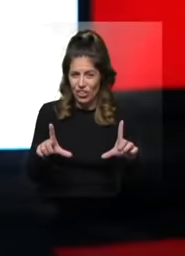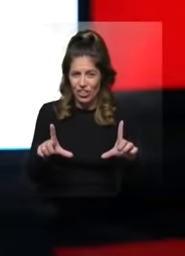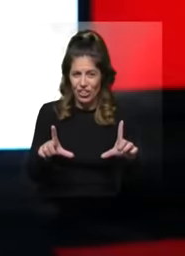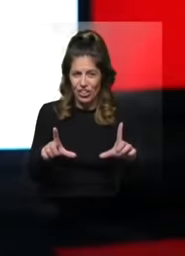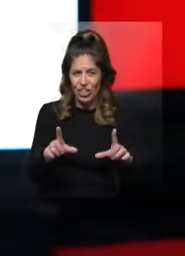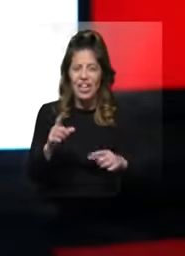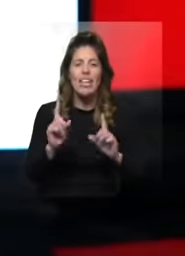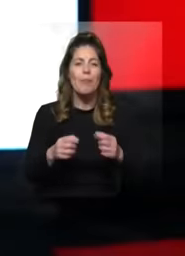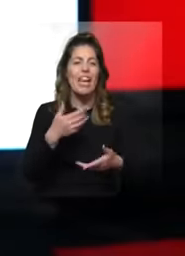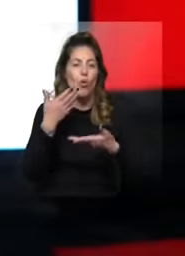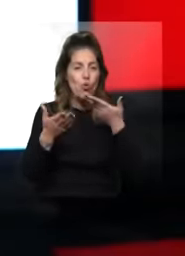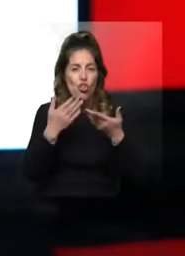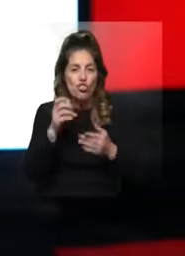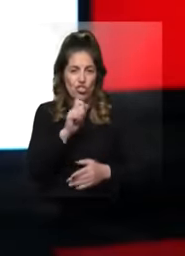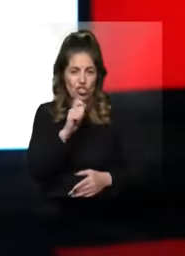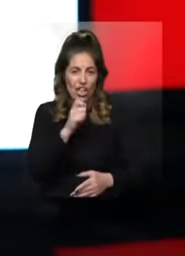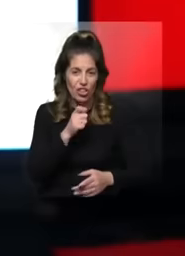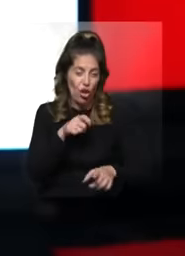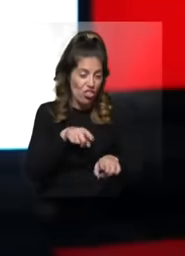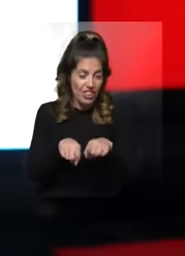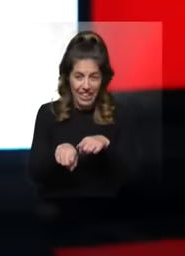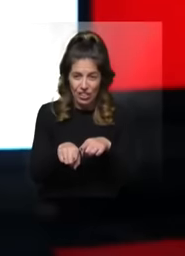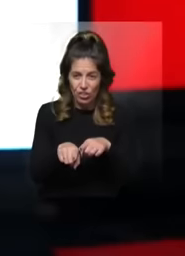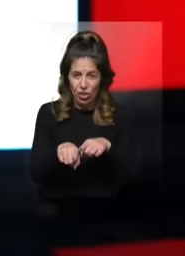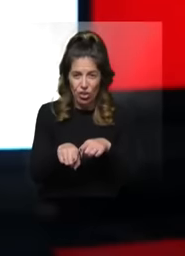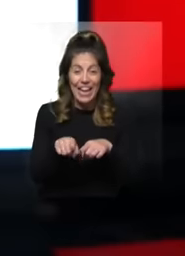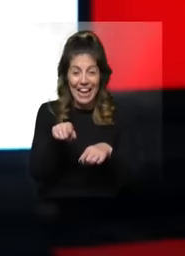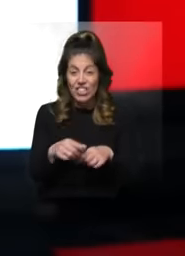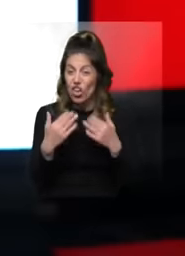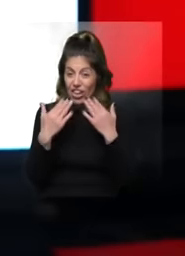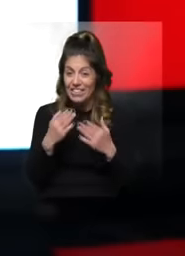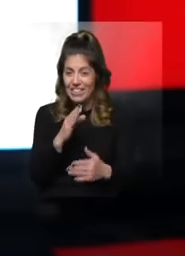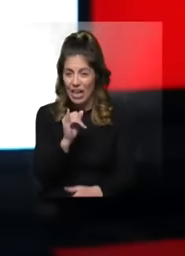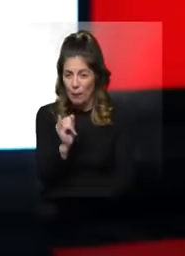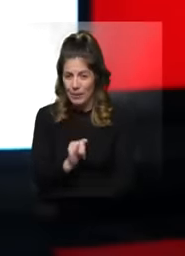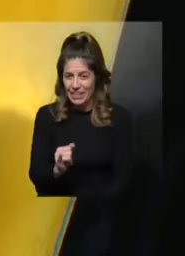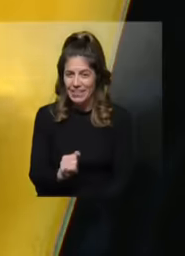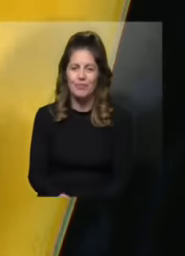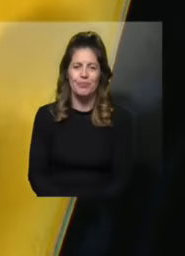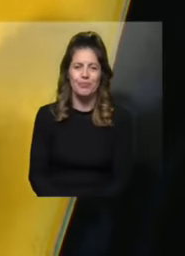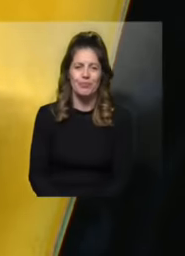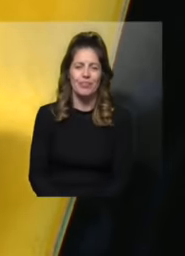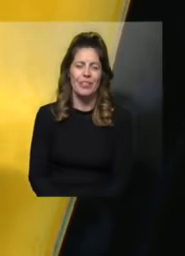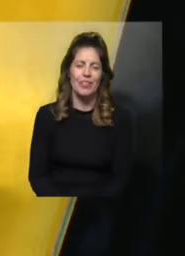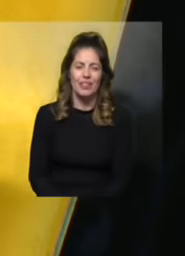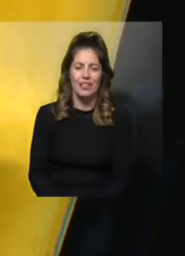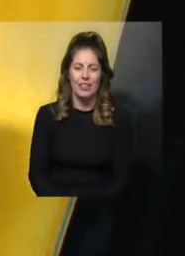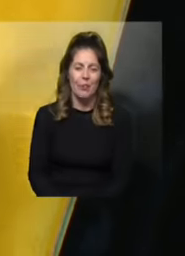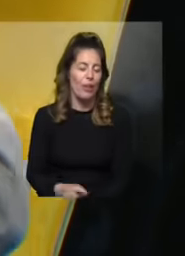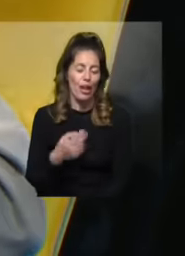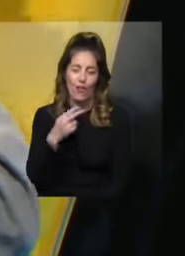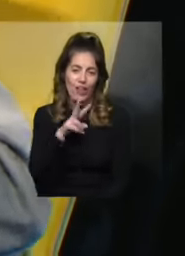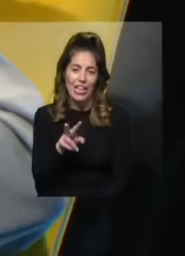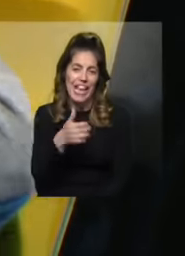Algún concierto beat en vivo, eso quedó gracias a Piris. Bueno, recorrer la historia de estas mujeres es